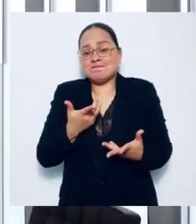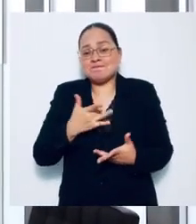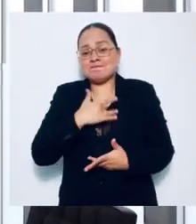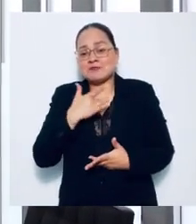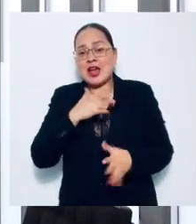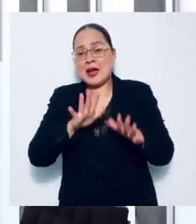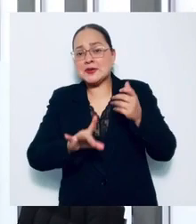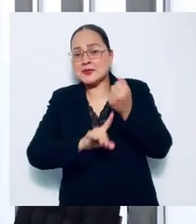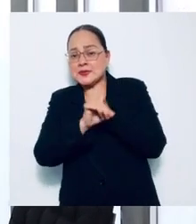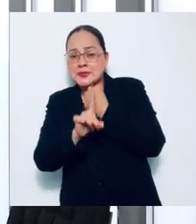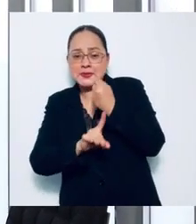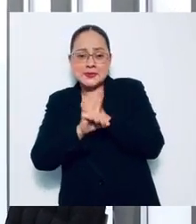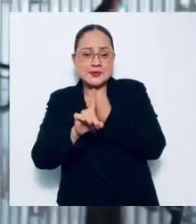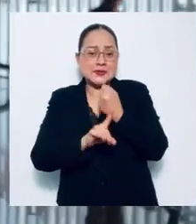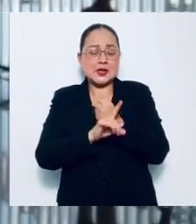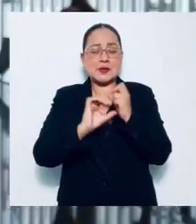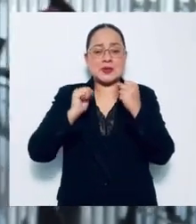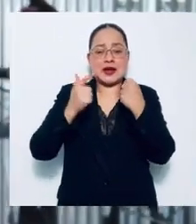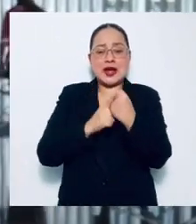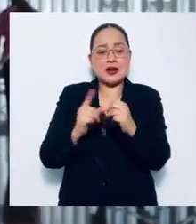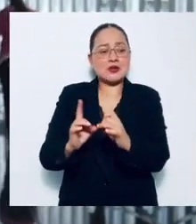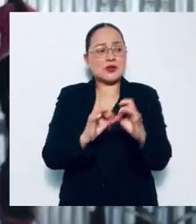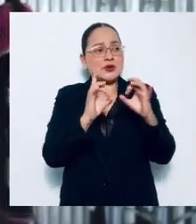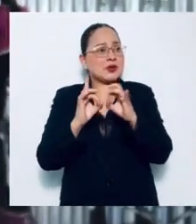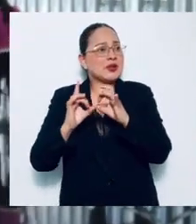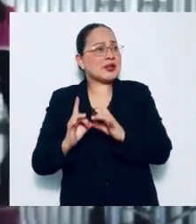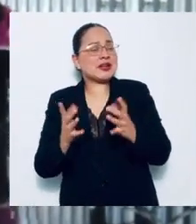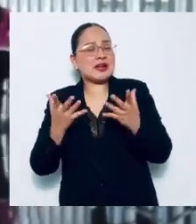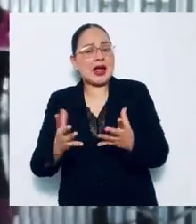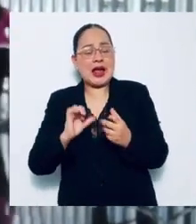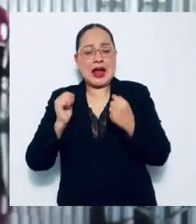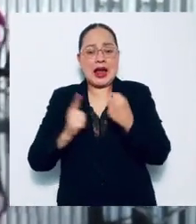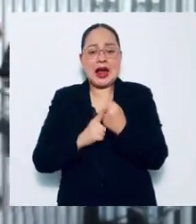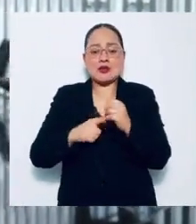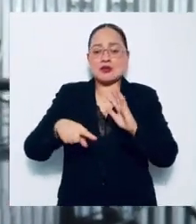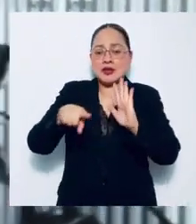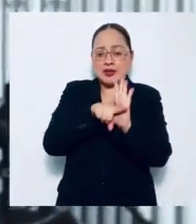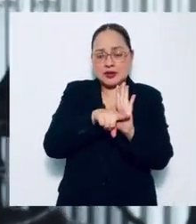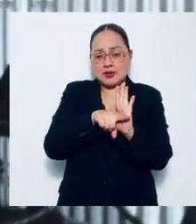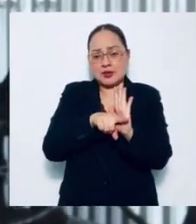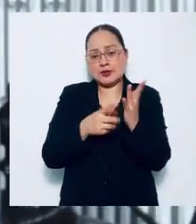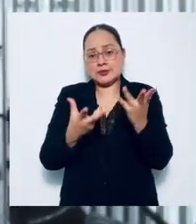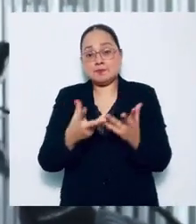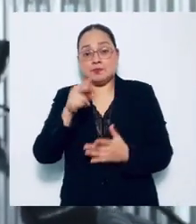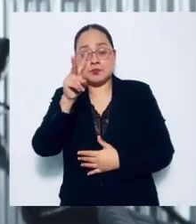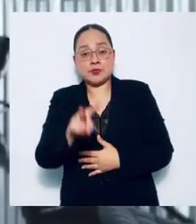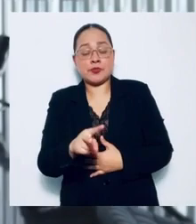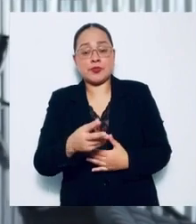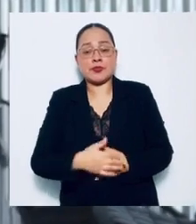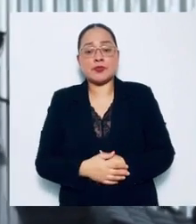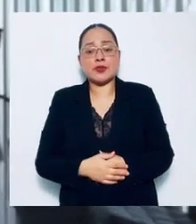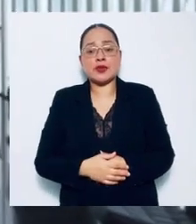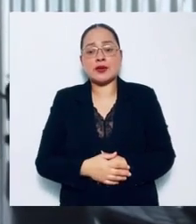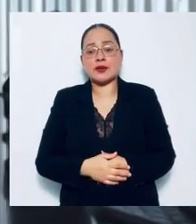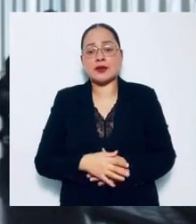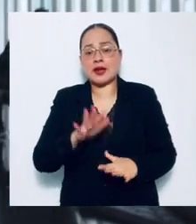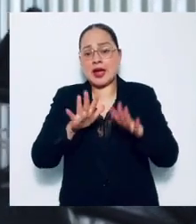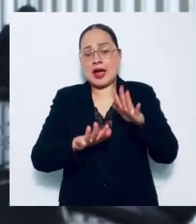asimilamos que los problemas, las circunstancias adversas, en realidad